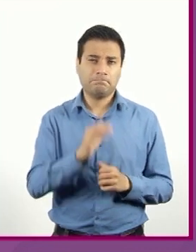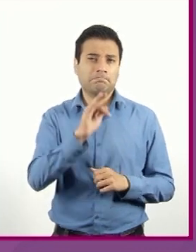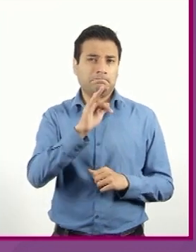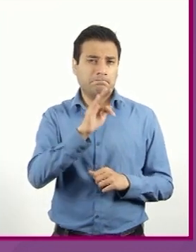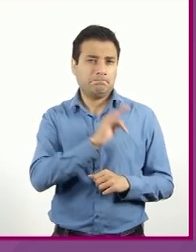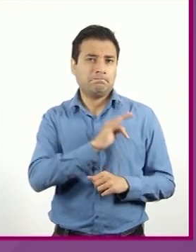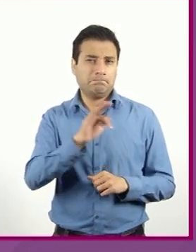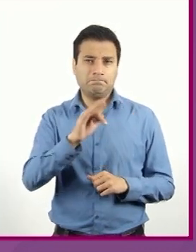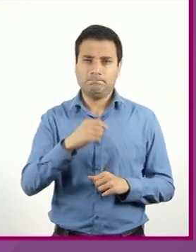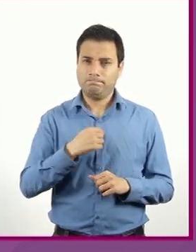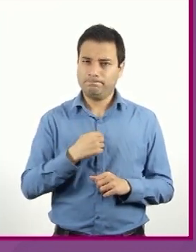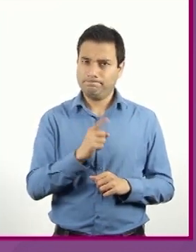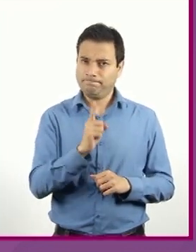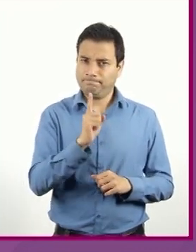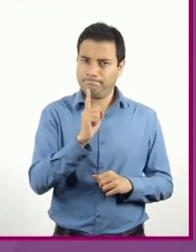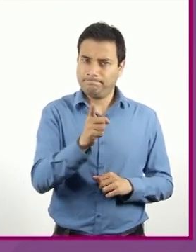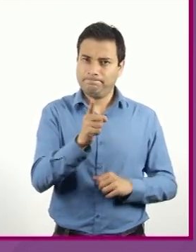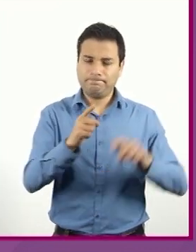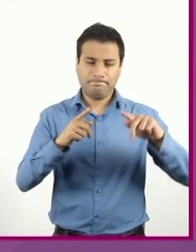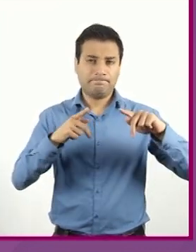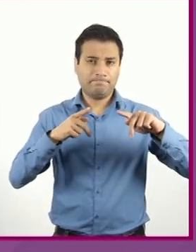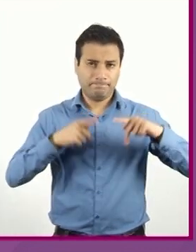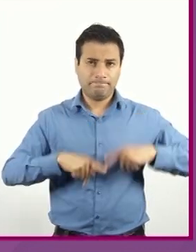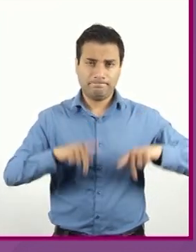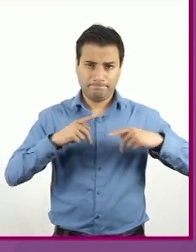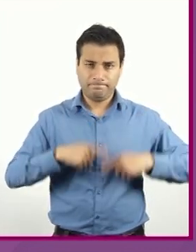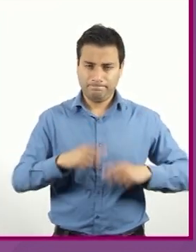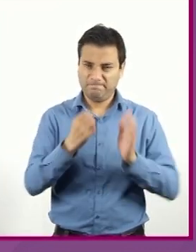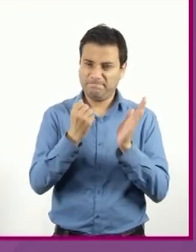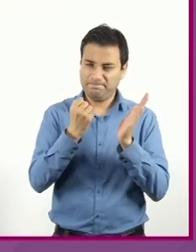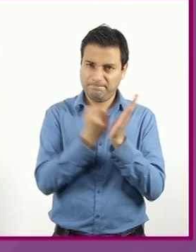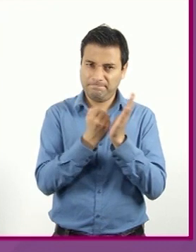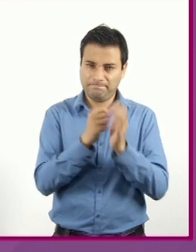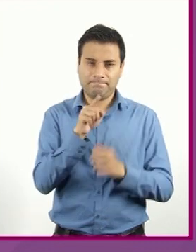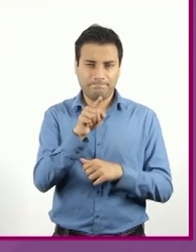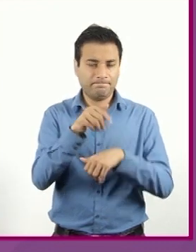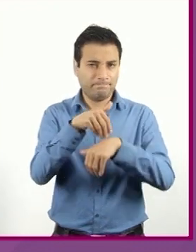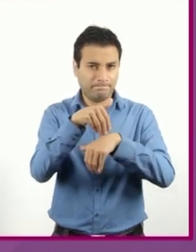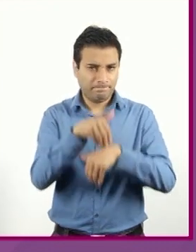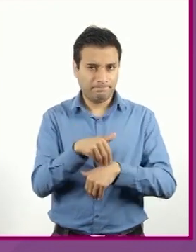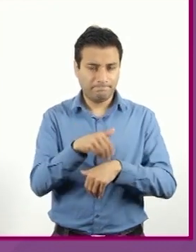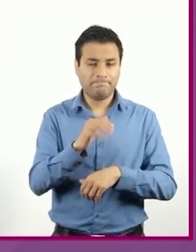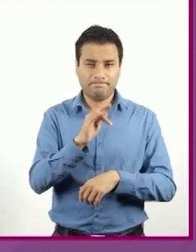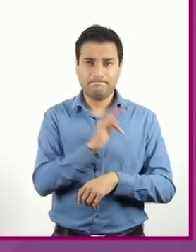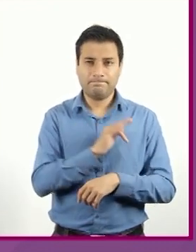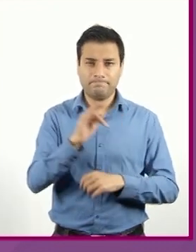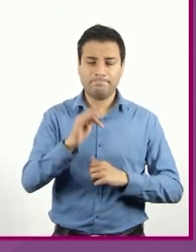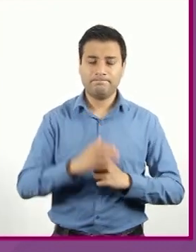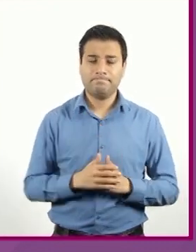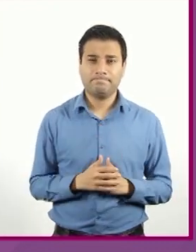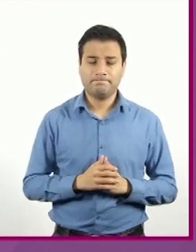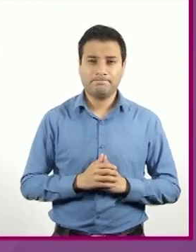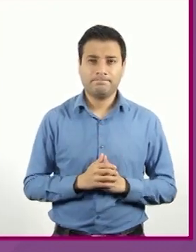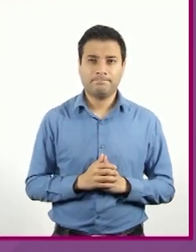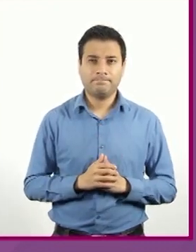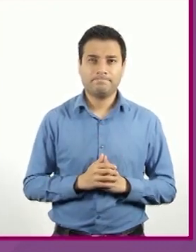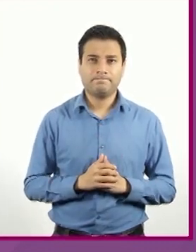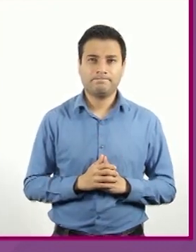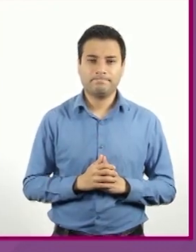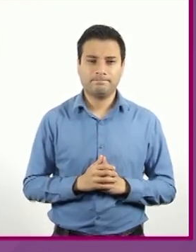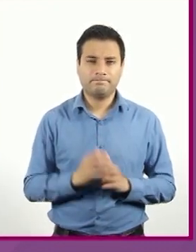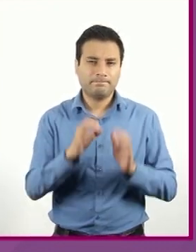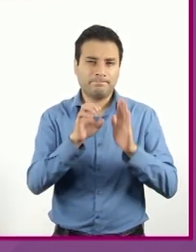de coerción, es decir, de obligar a que suceda. Cuando son